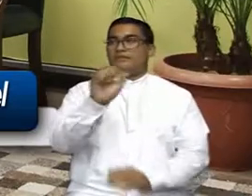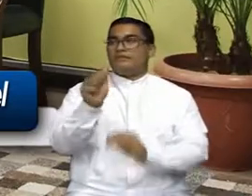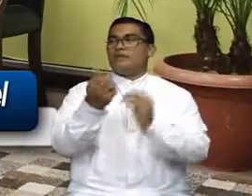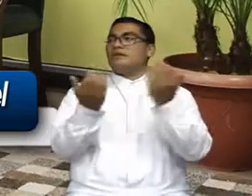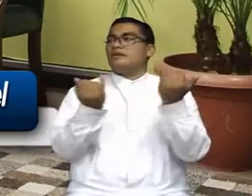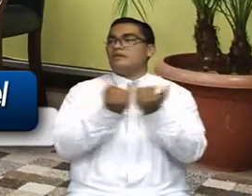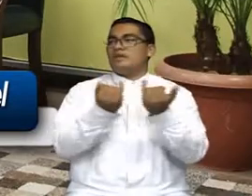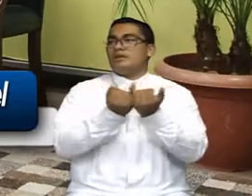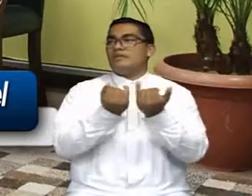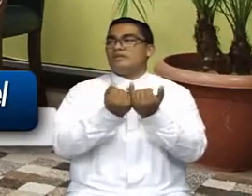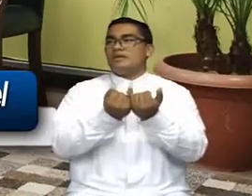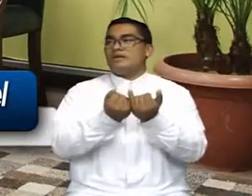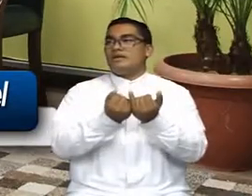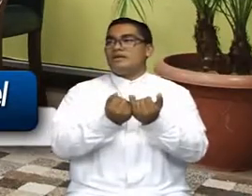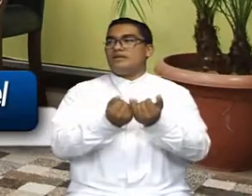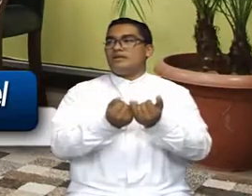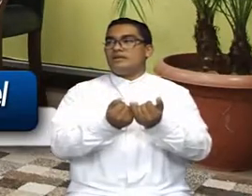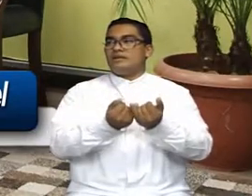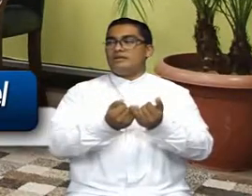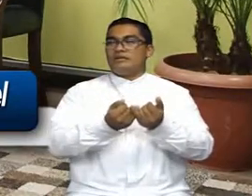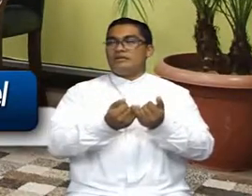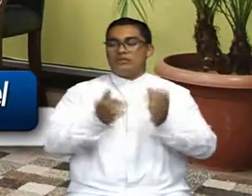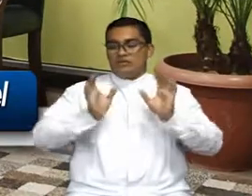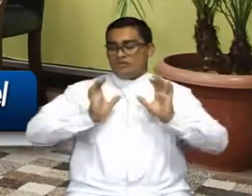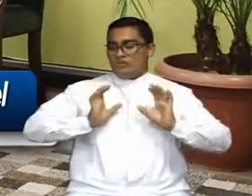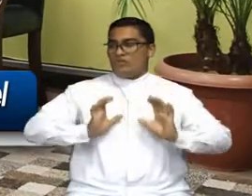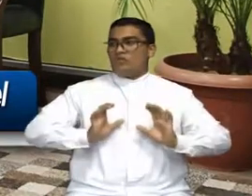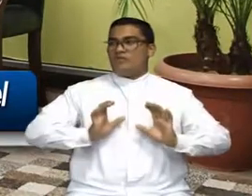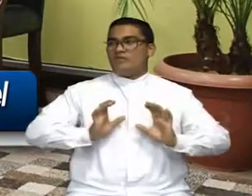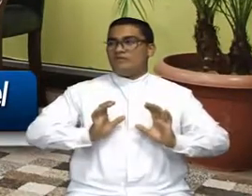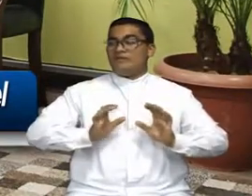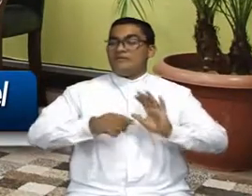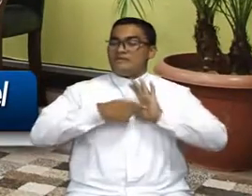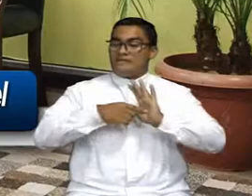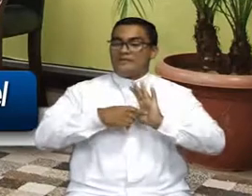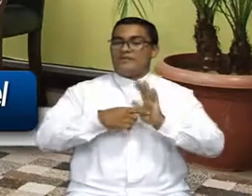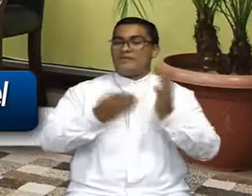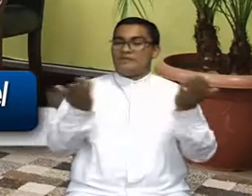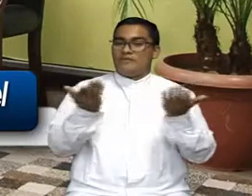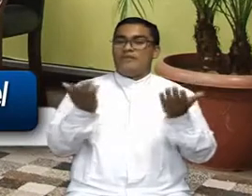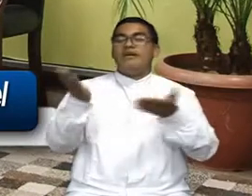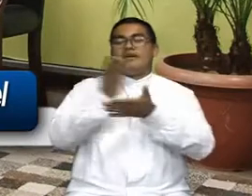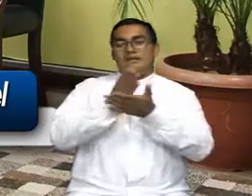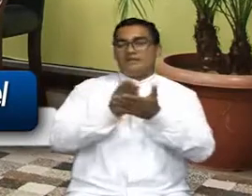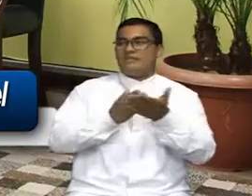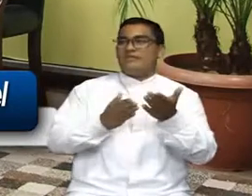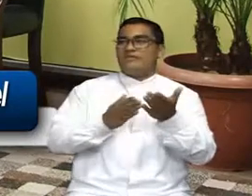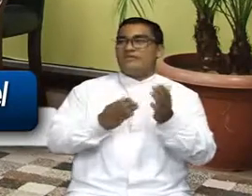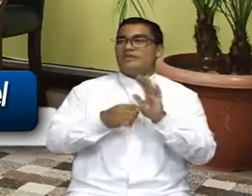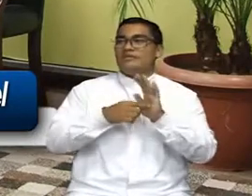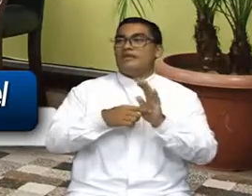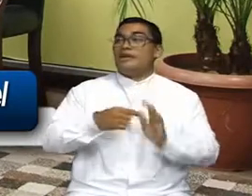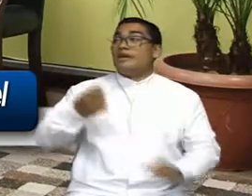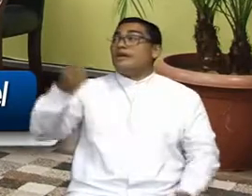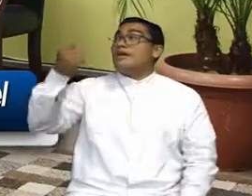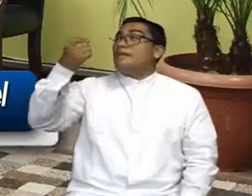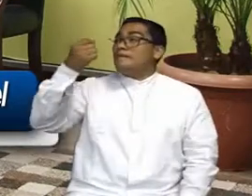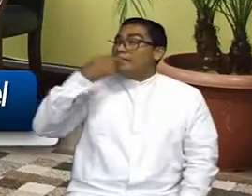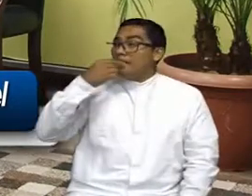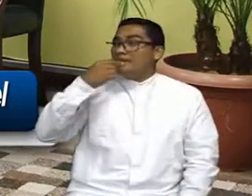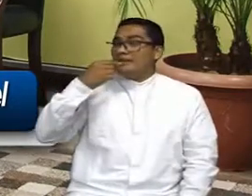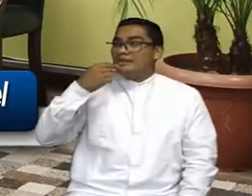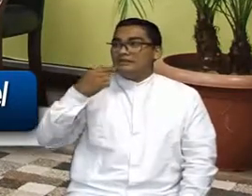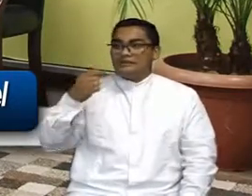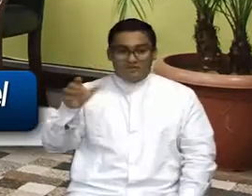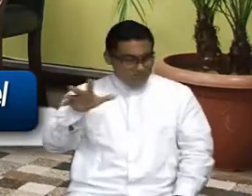inferiores. Pero aquí todo radica en historiar al paciente, porque a veces un fármaco te lo puede provocar y es